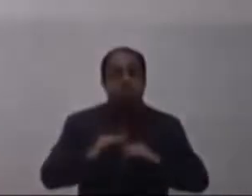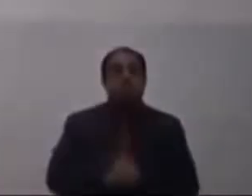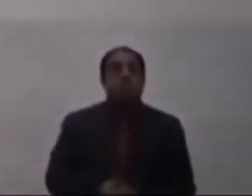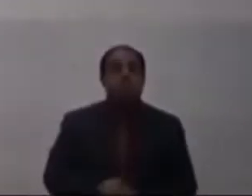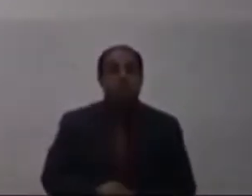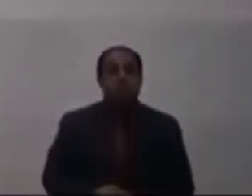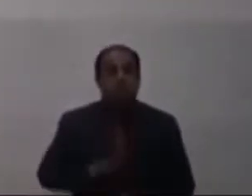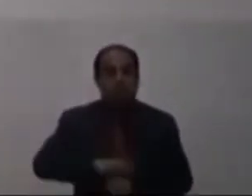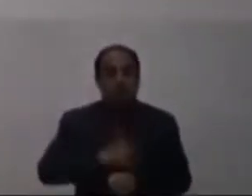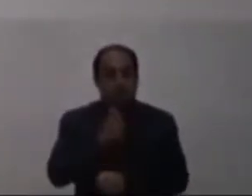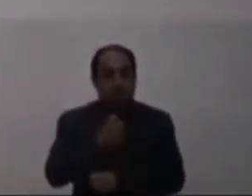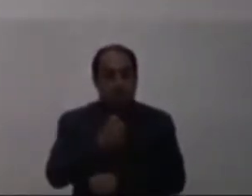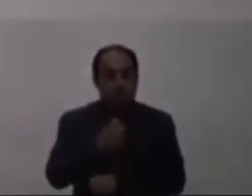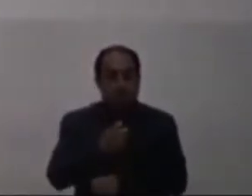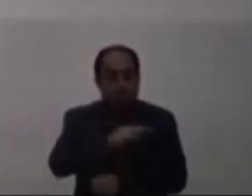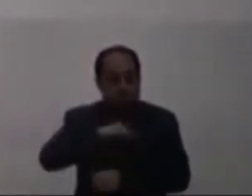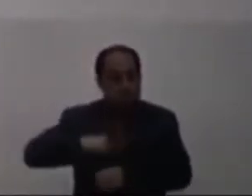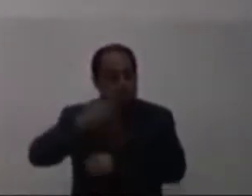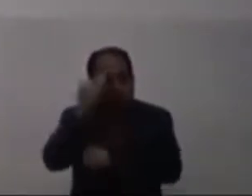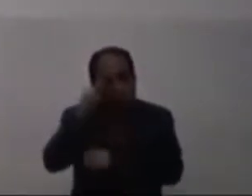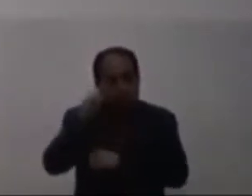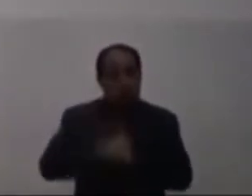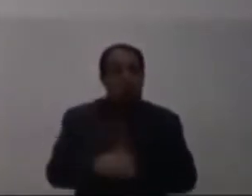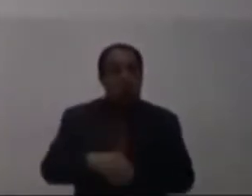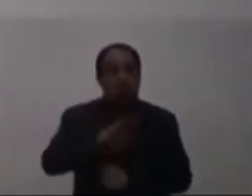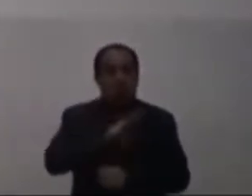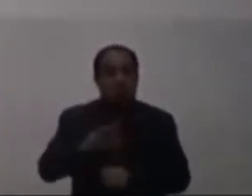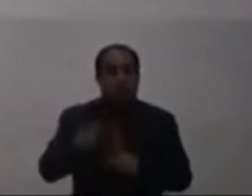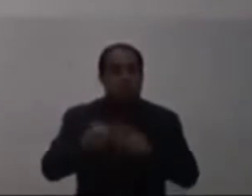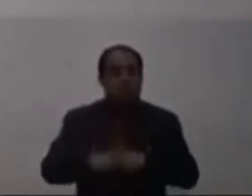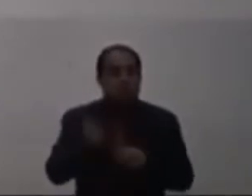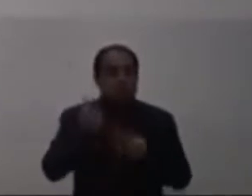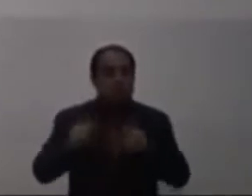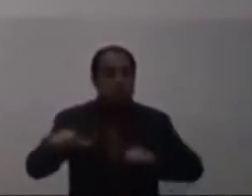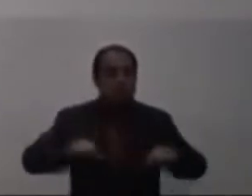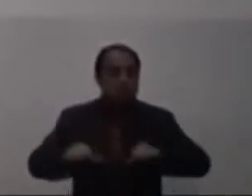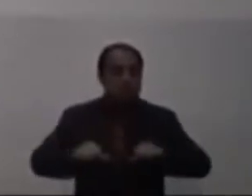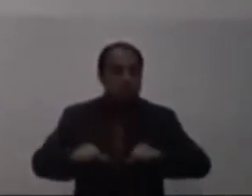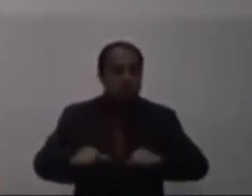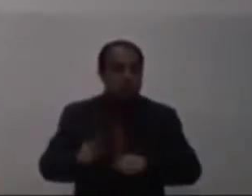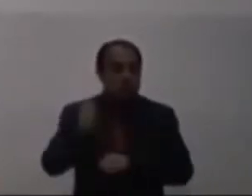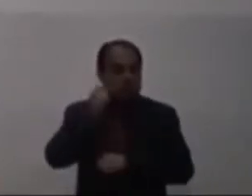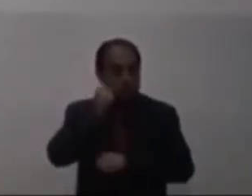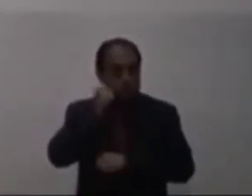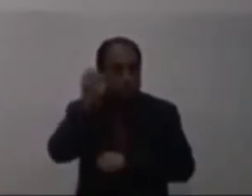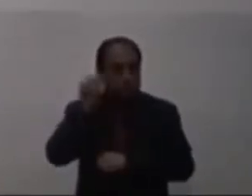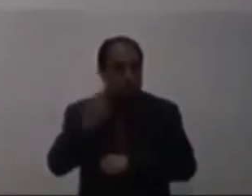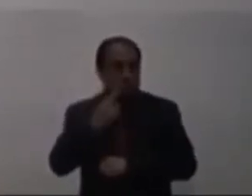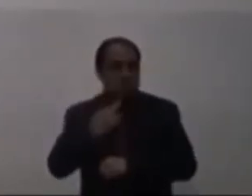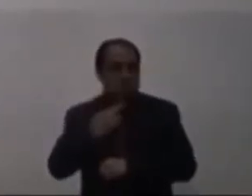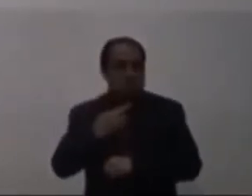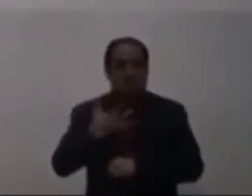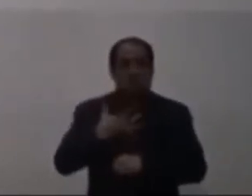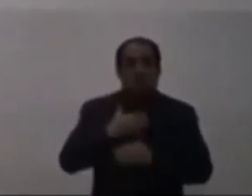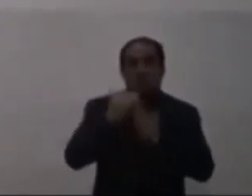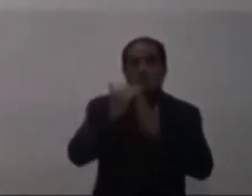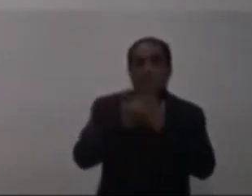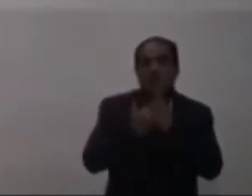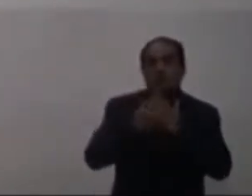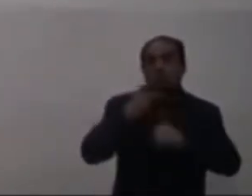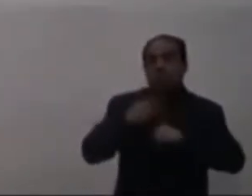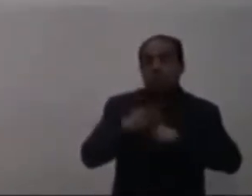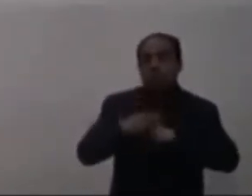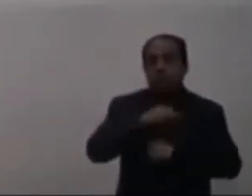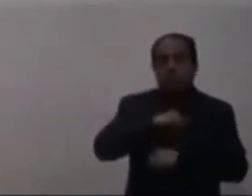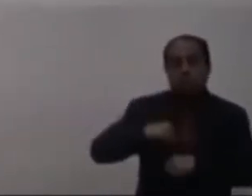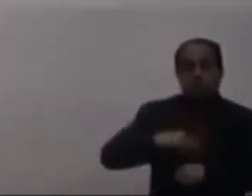Por esta razón, también sabemos que podemos ir retomando algunas actividades aún en semáforo rojo, donde hay un bajo riesgo y donde tenemos